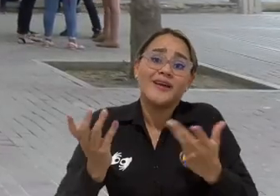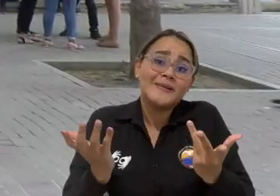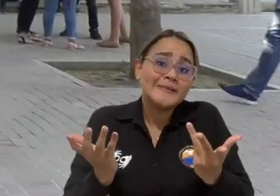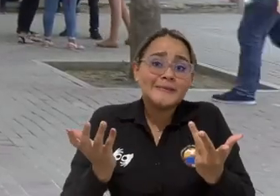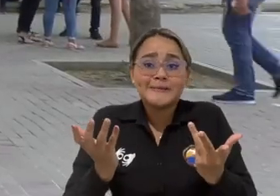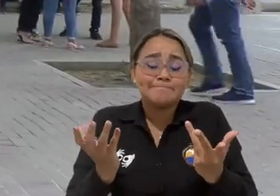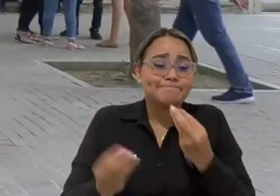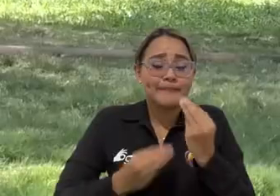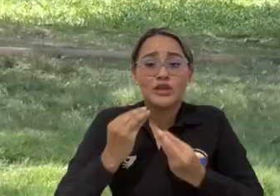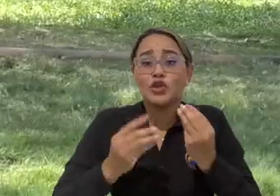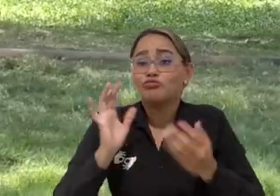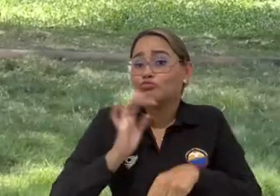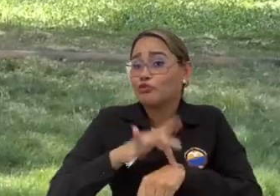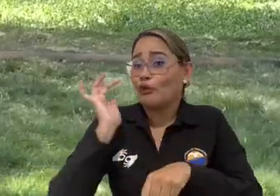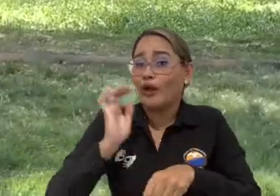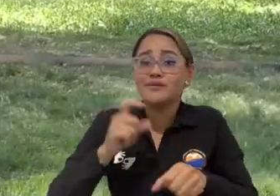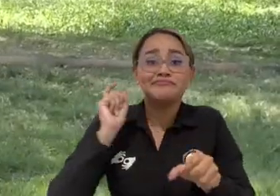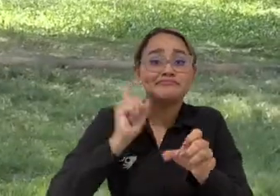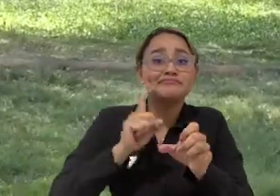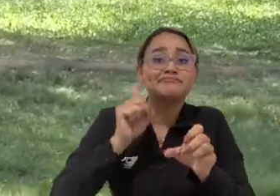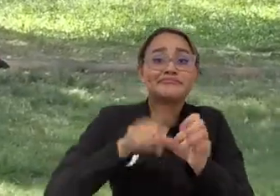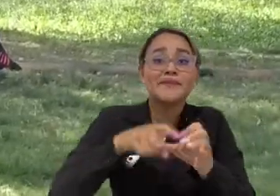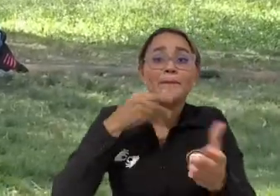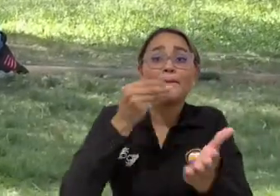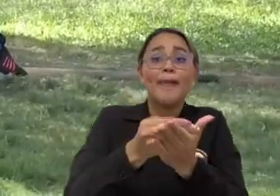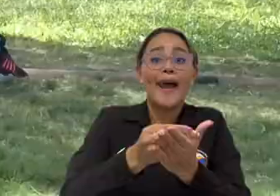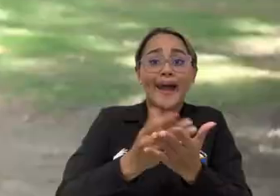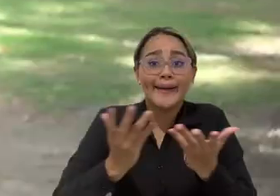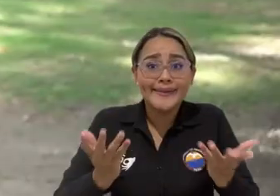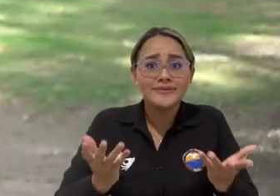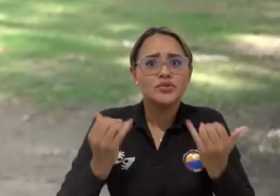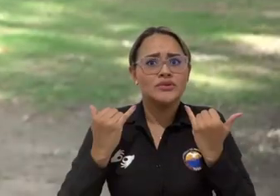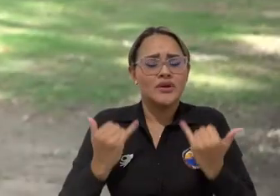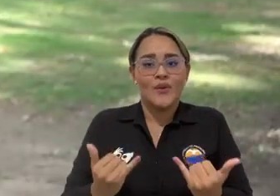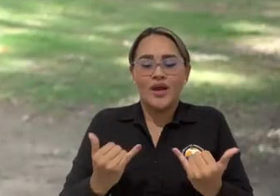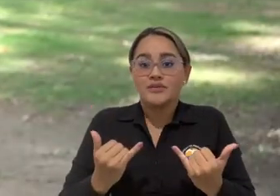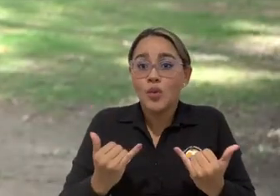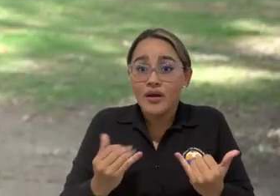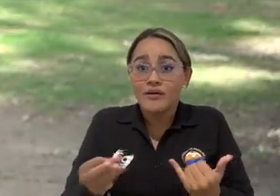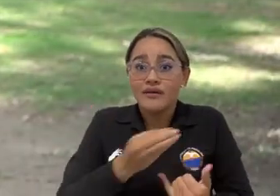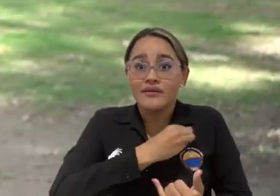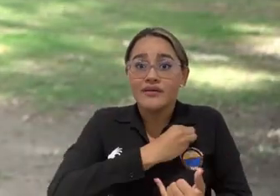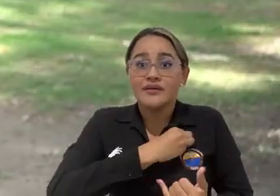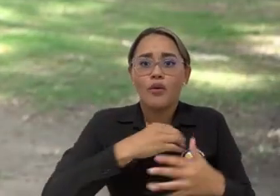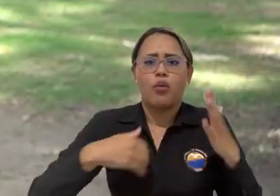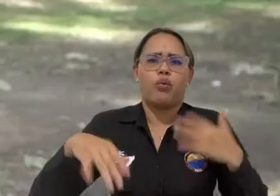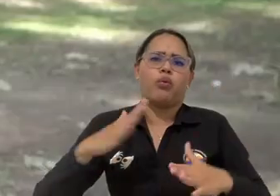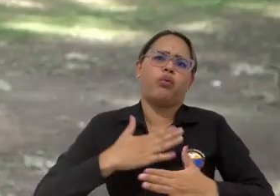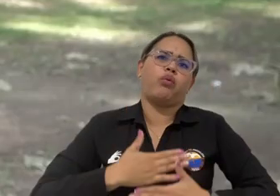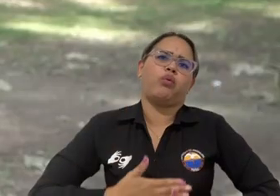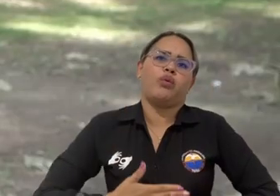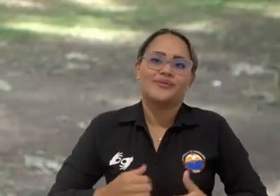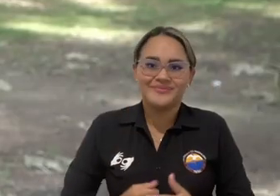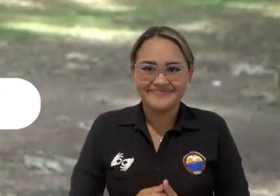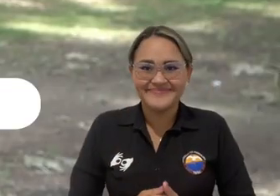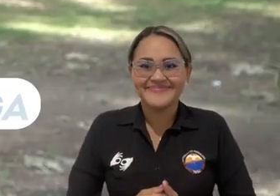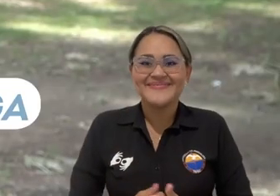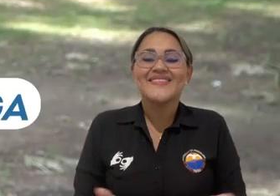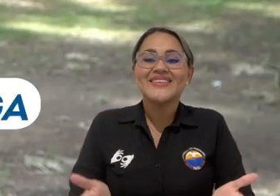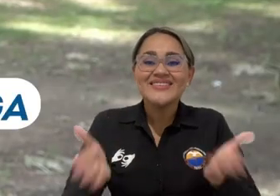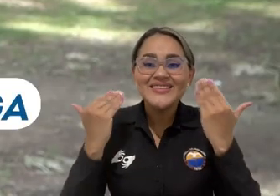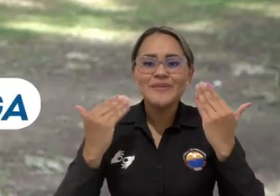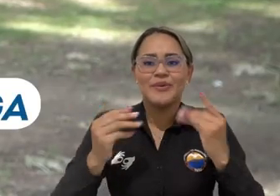pagar un semestre pues es muy dificultoso para nosotros. Entonces pues me parece una medida excelente de parte de la universidad. De suma importancia pues que